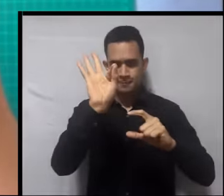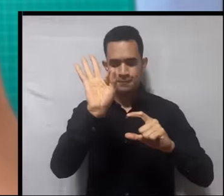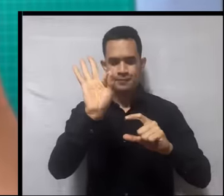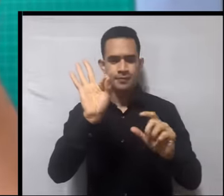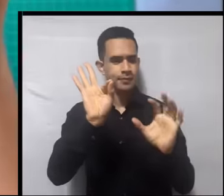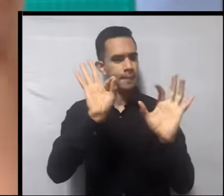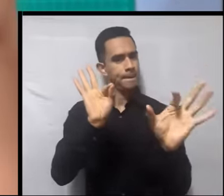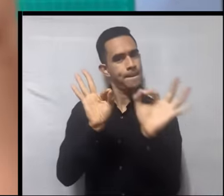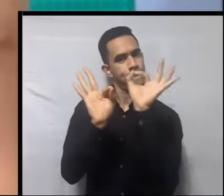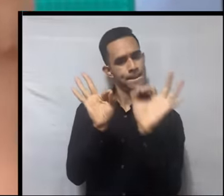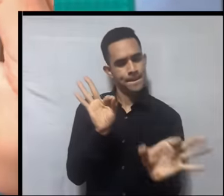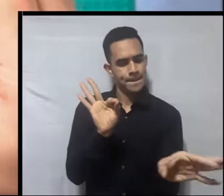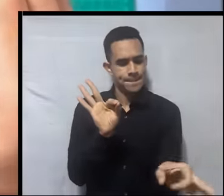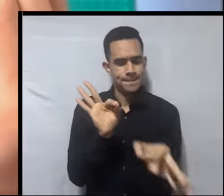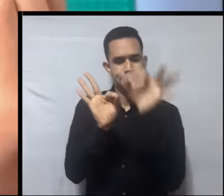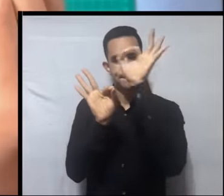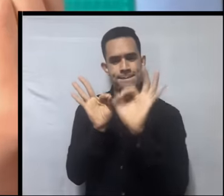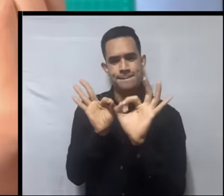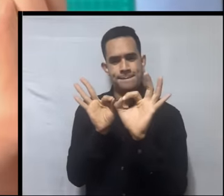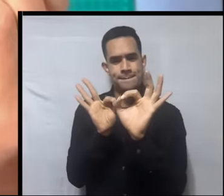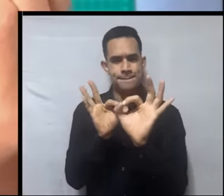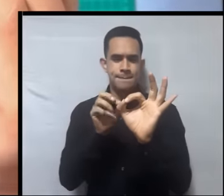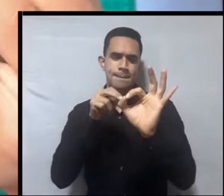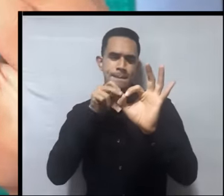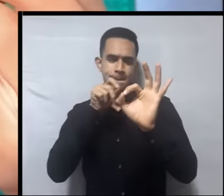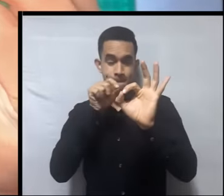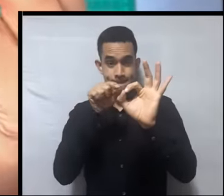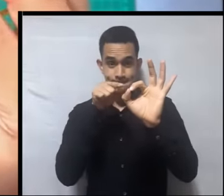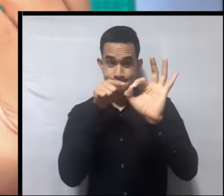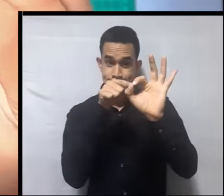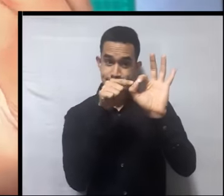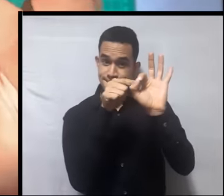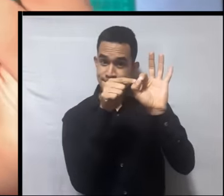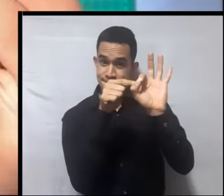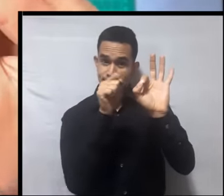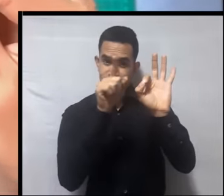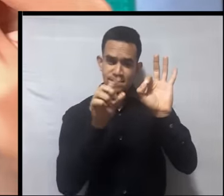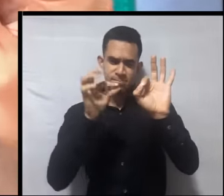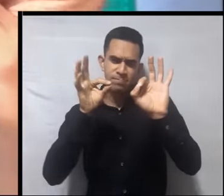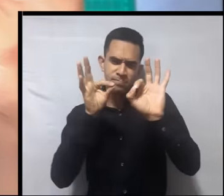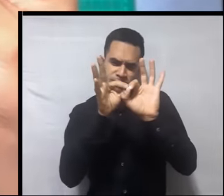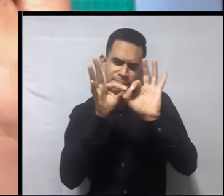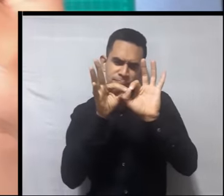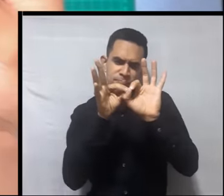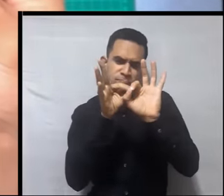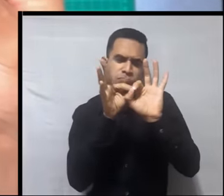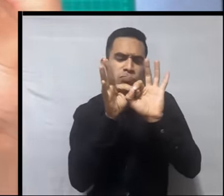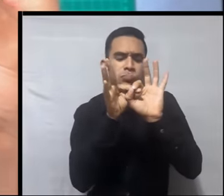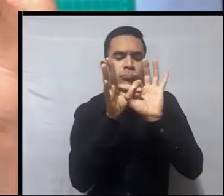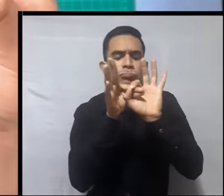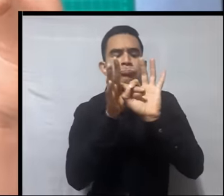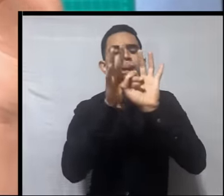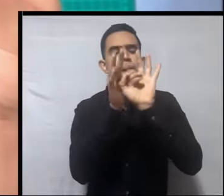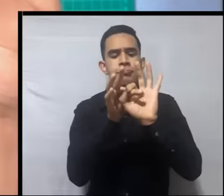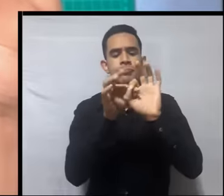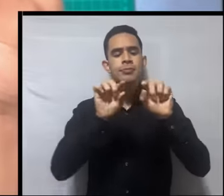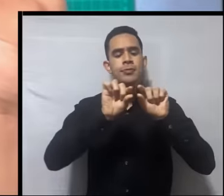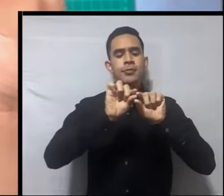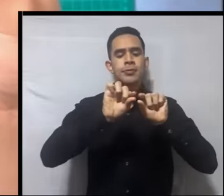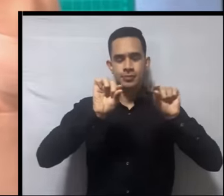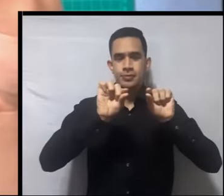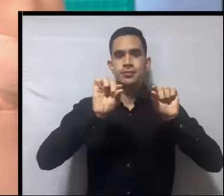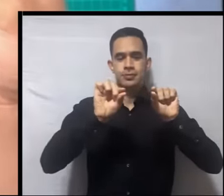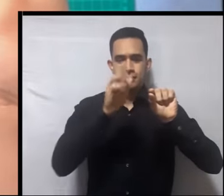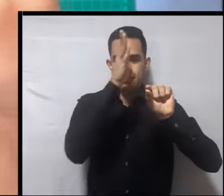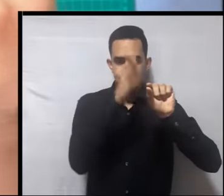tomaremos la primera liga y la introduciremos por la superficie plana del tapón. Esta solo será hasta la mitad. Luego,